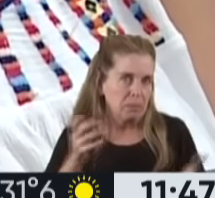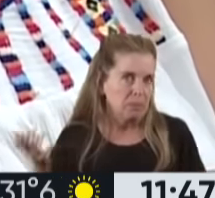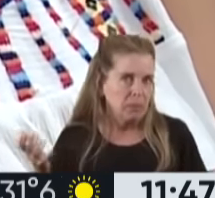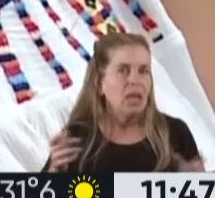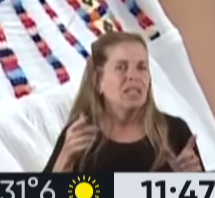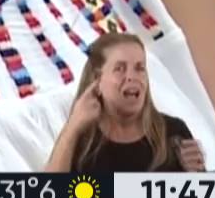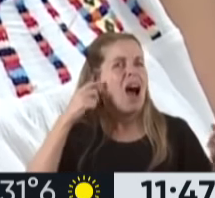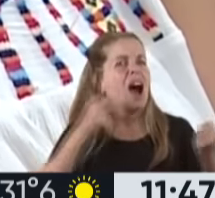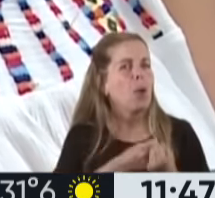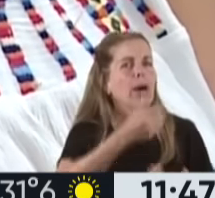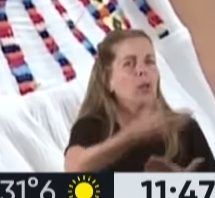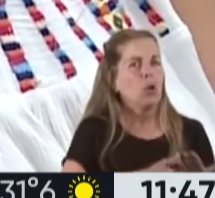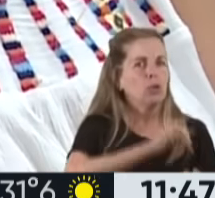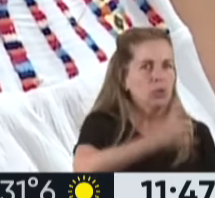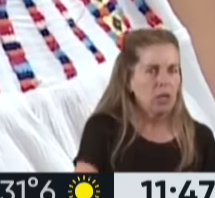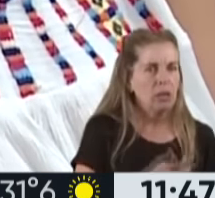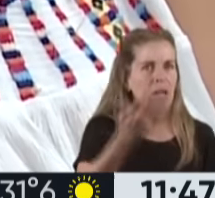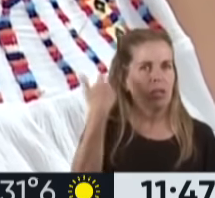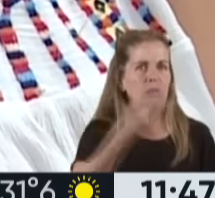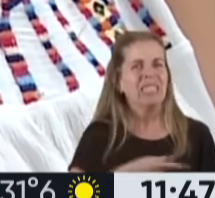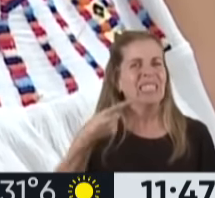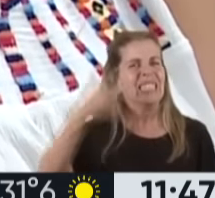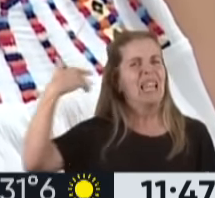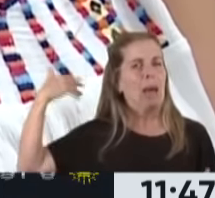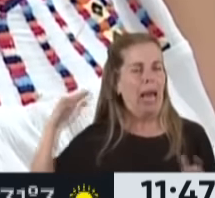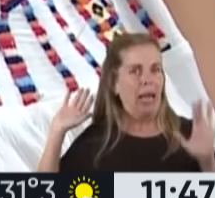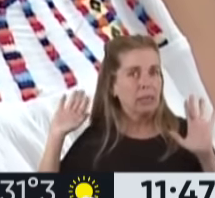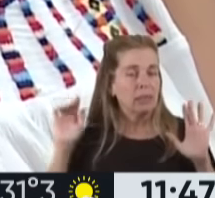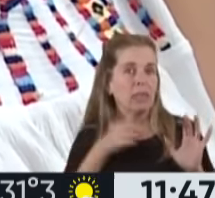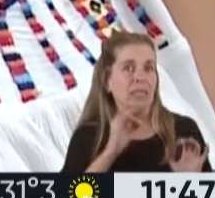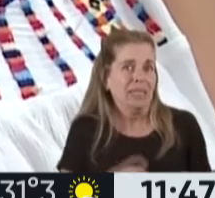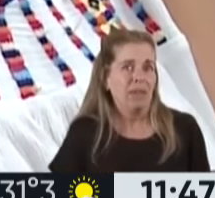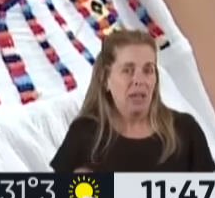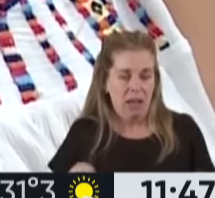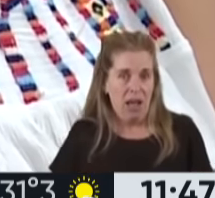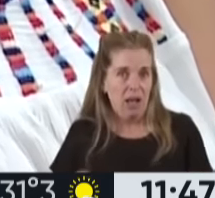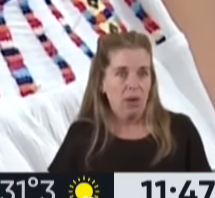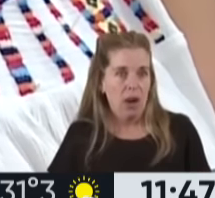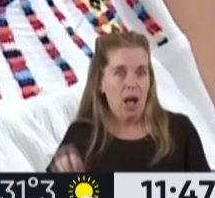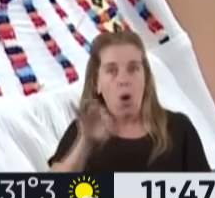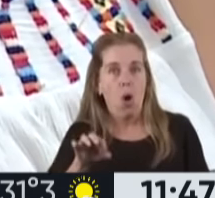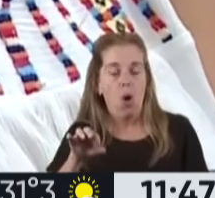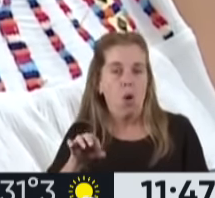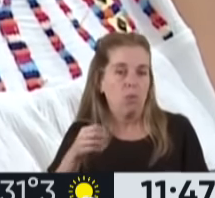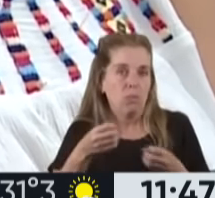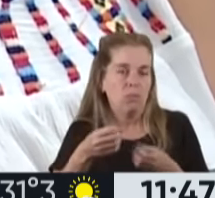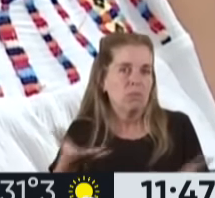acuerdo marco, sí, que sí se alcanzó hace un par de semanas. Si se espera concretar en los próximos días o a principios de